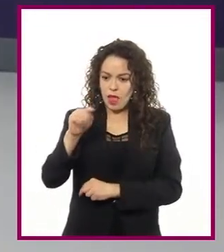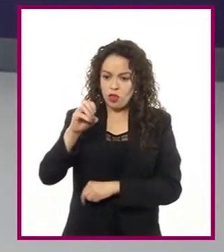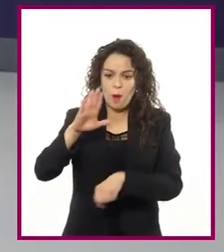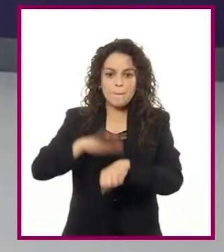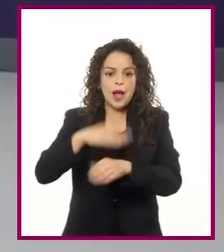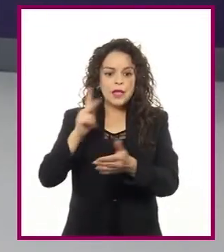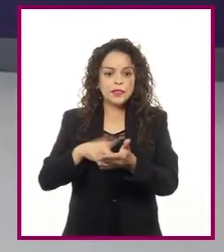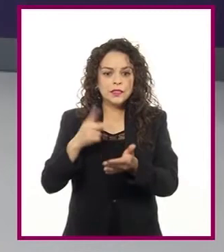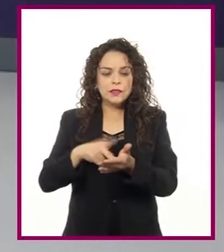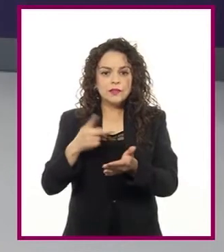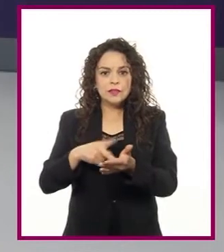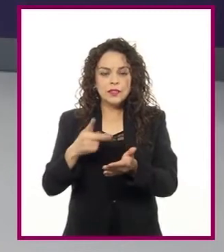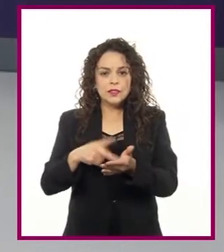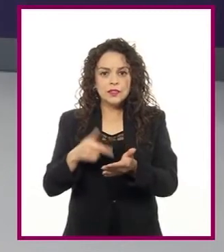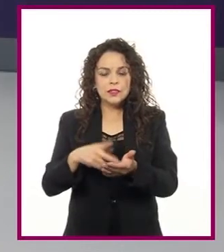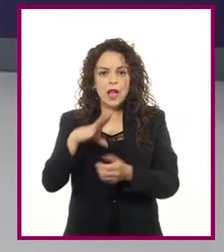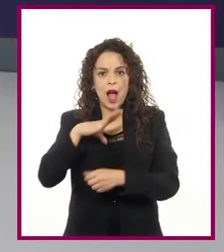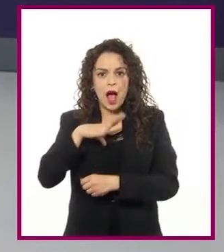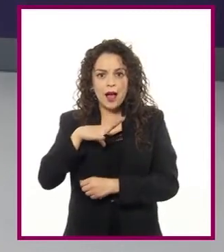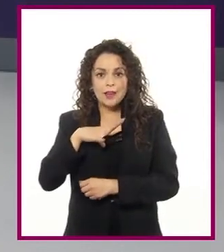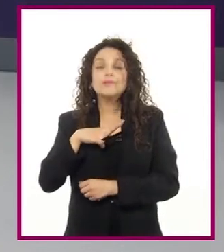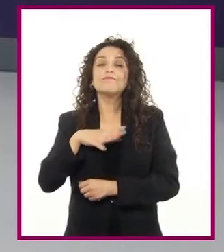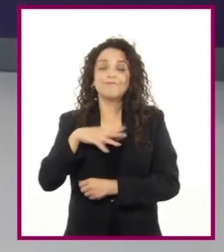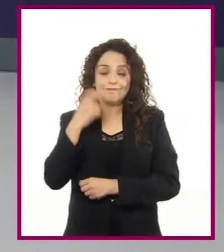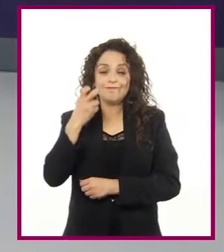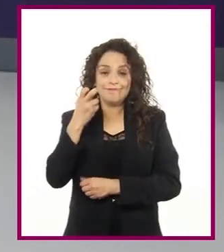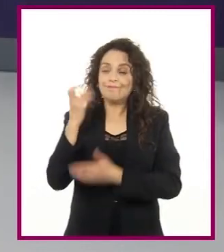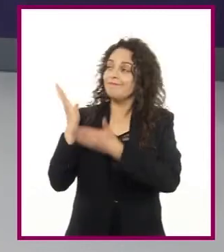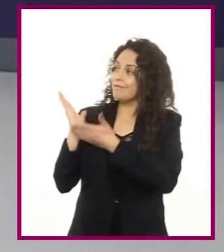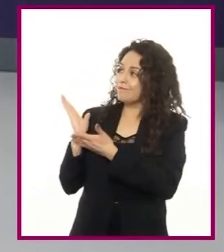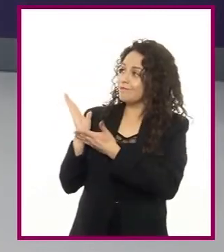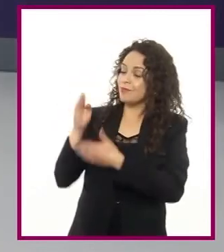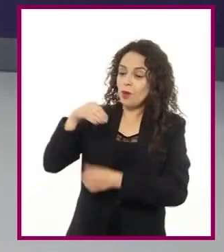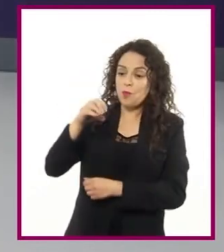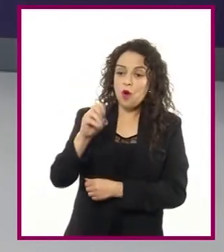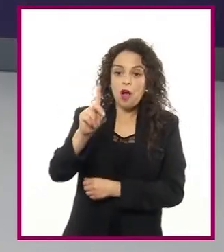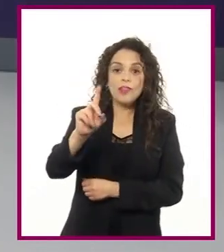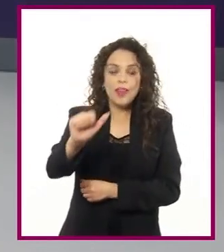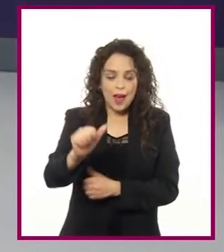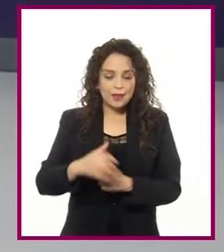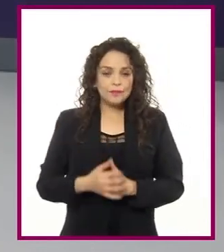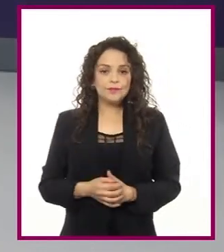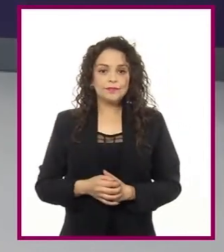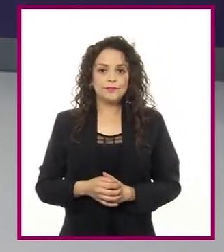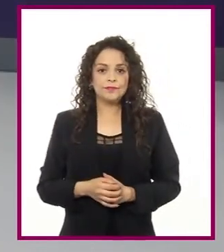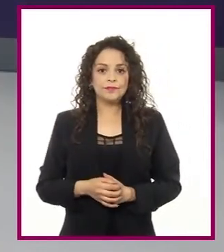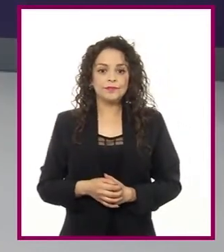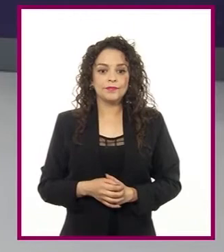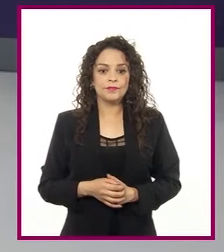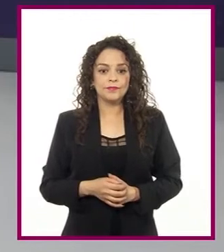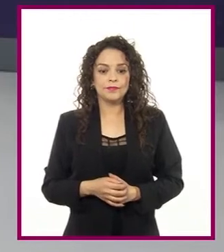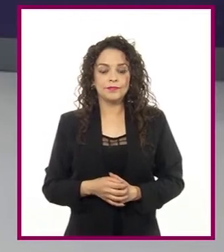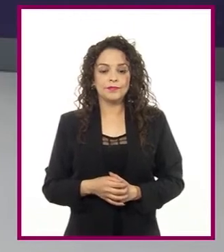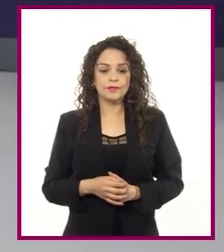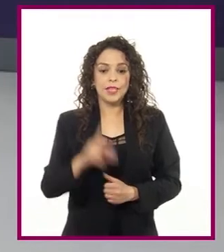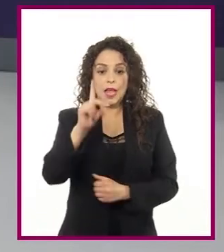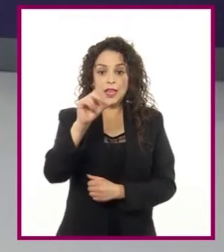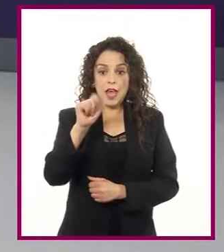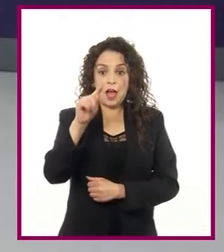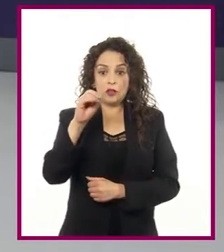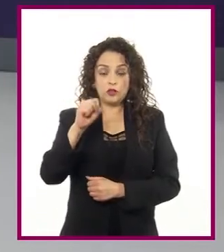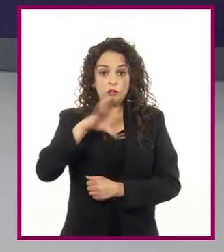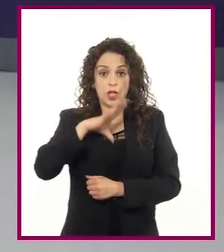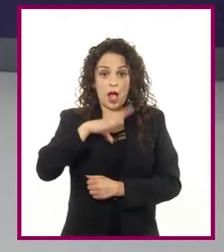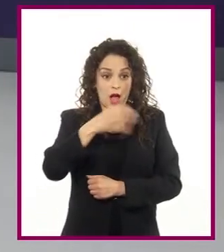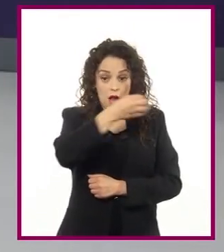repite? Es correcto. Este valor se llama moda. Y si los datos están